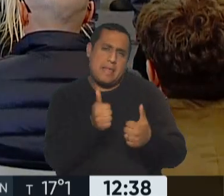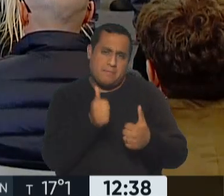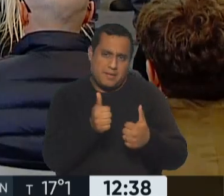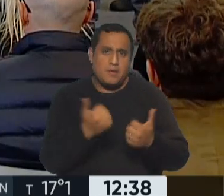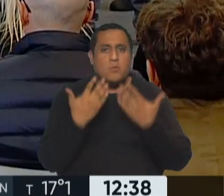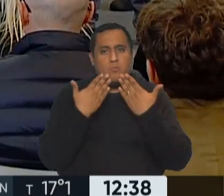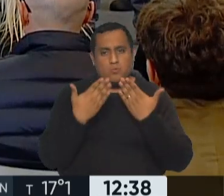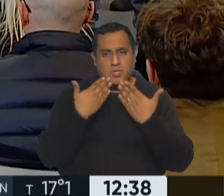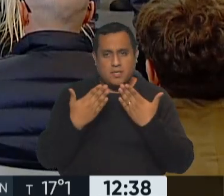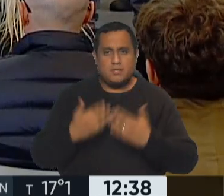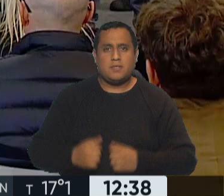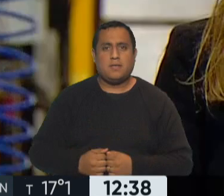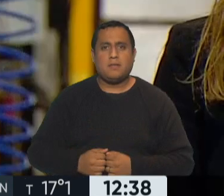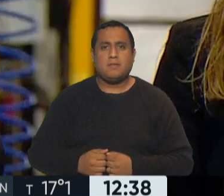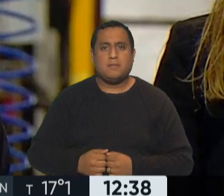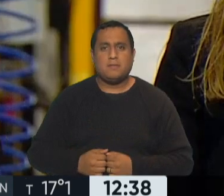muchas gracias a